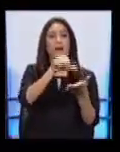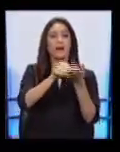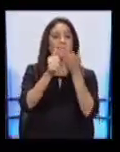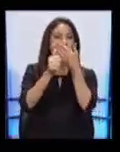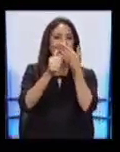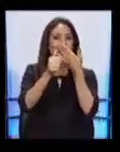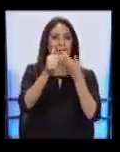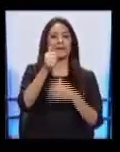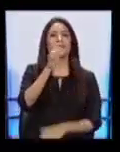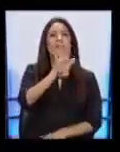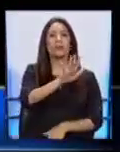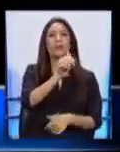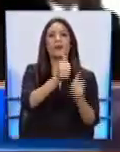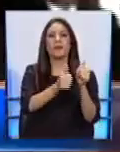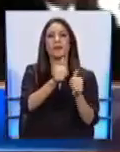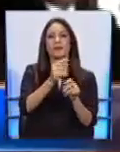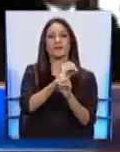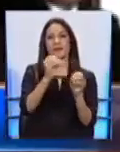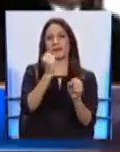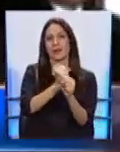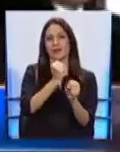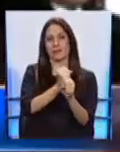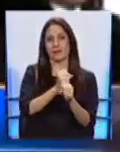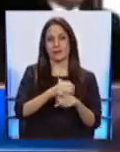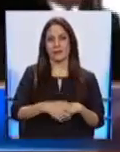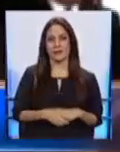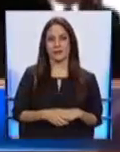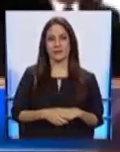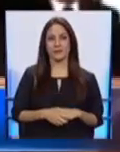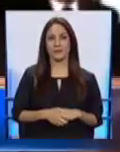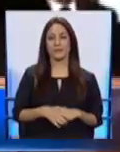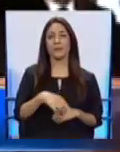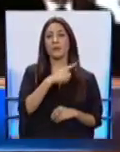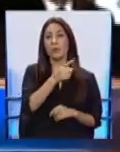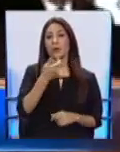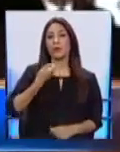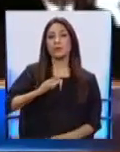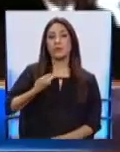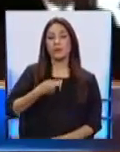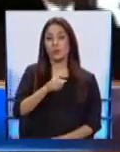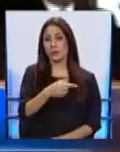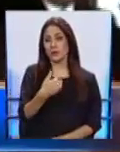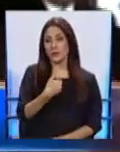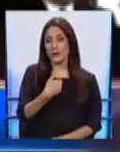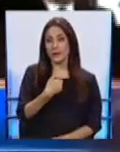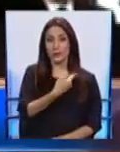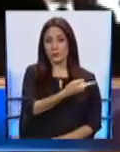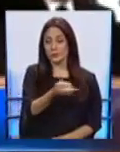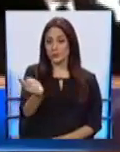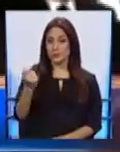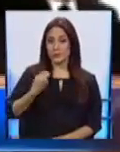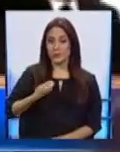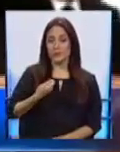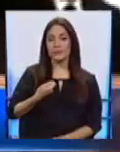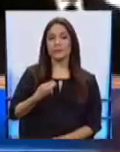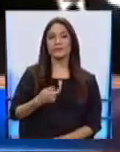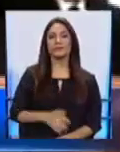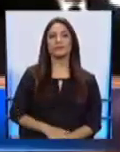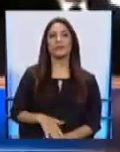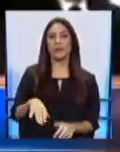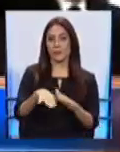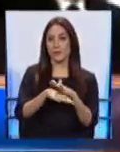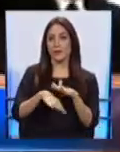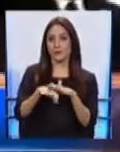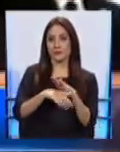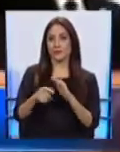del desempleo. Al señalar que el salario que reciben todos ustedes, el salario